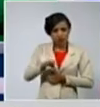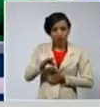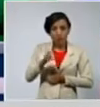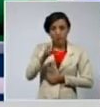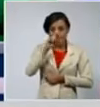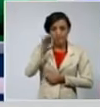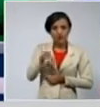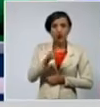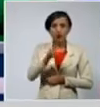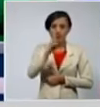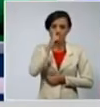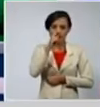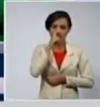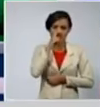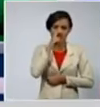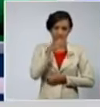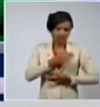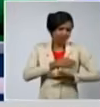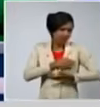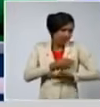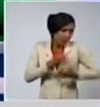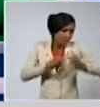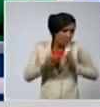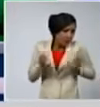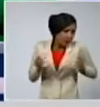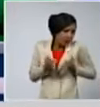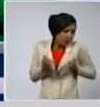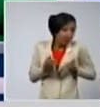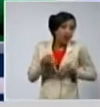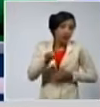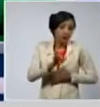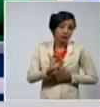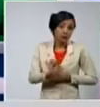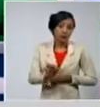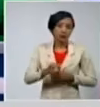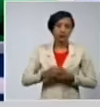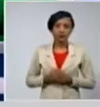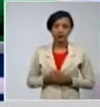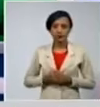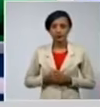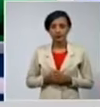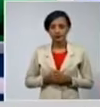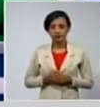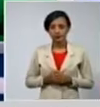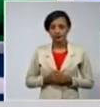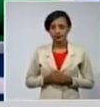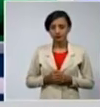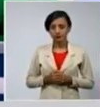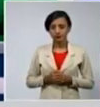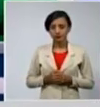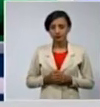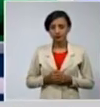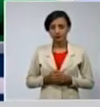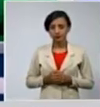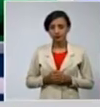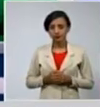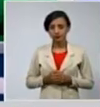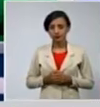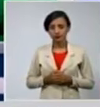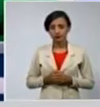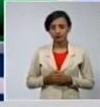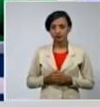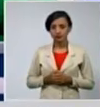lactantes. Aunque no pude verlo, pero sé que estuvieron esta mañana en la revista de la